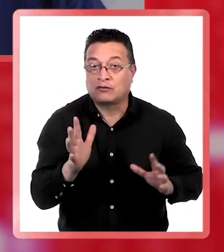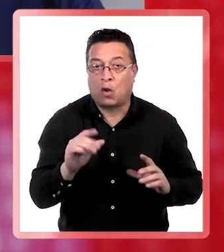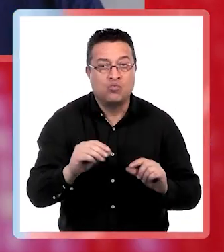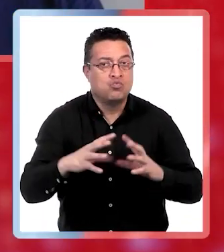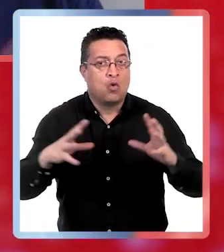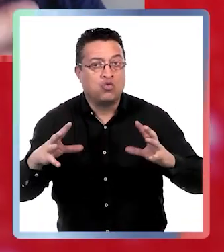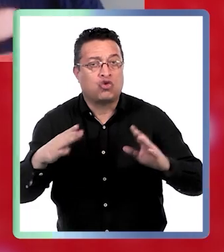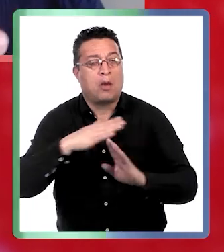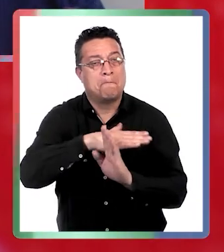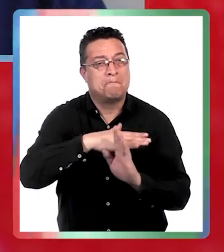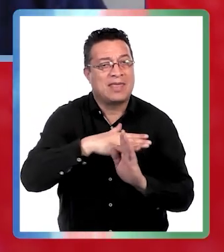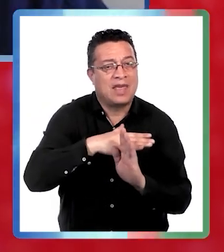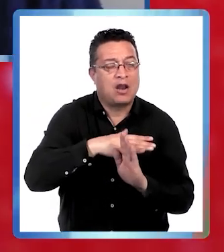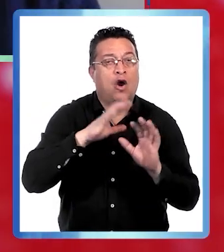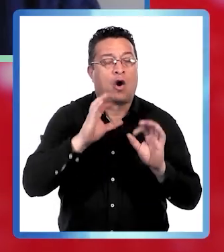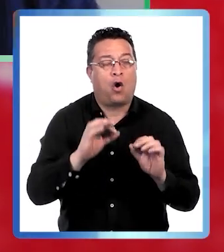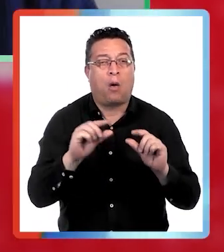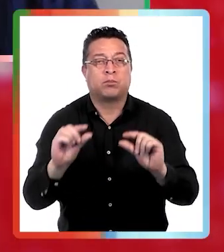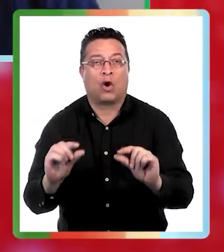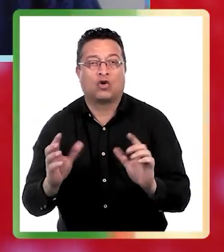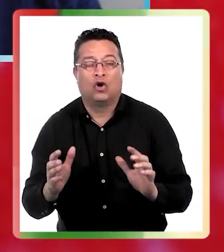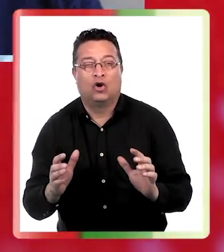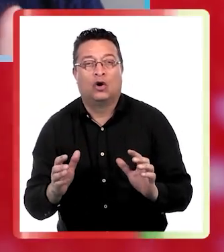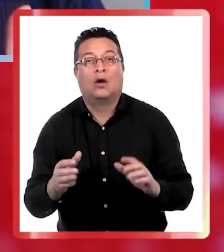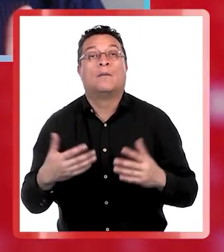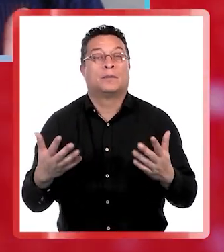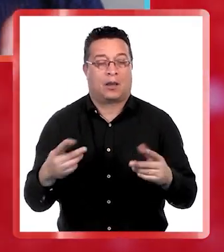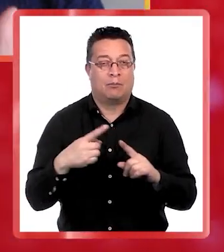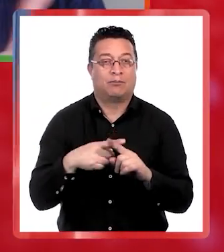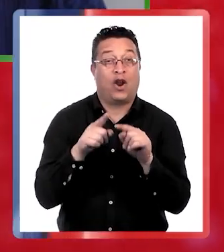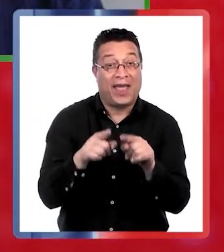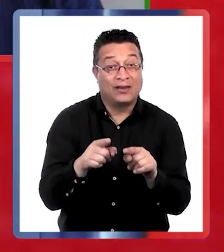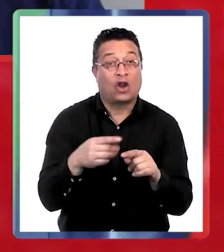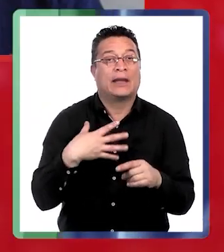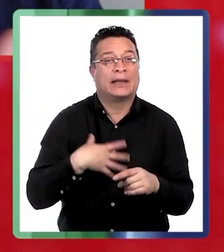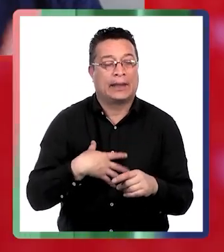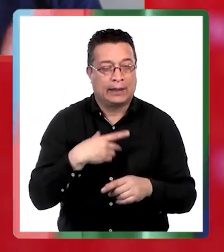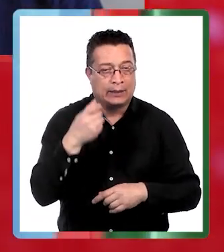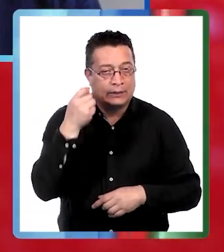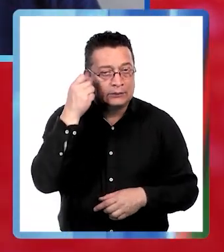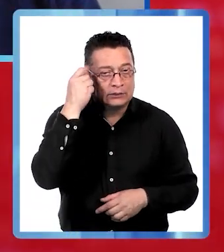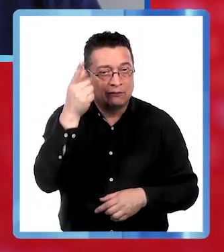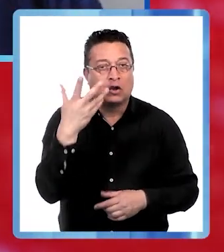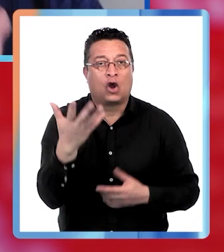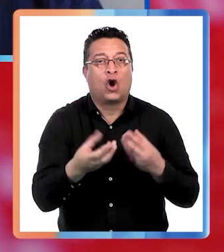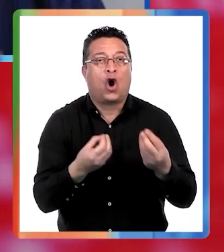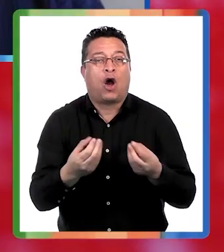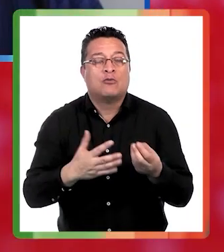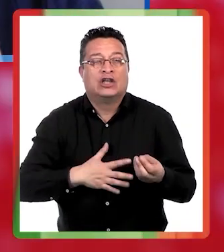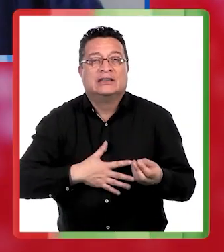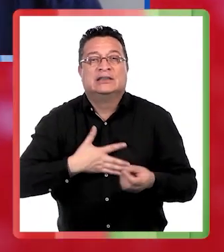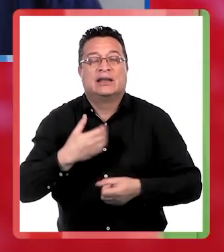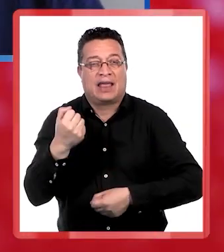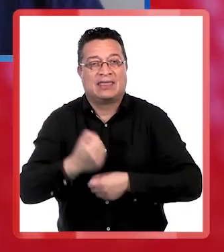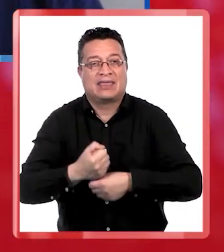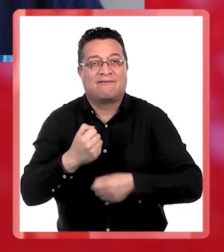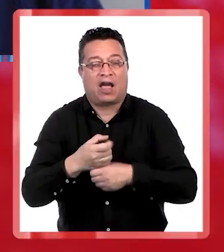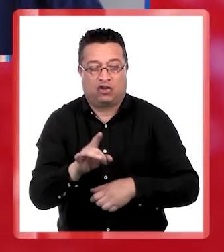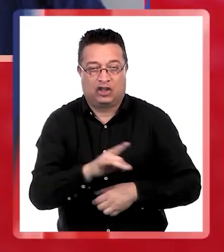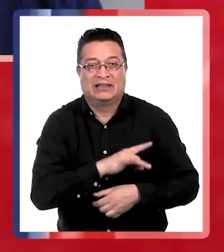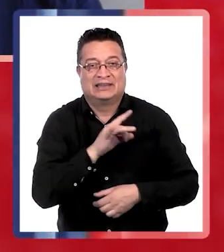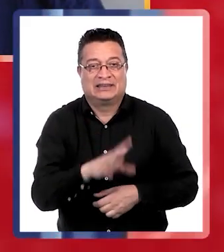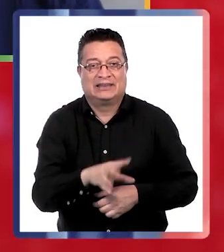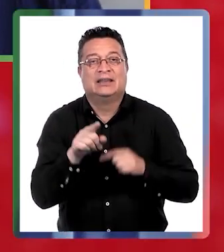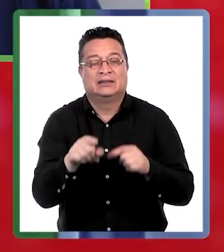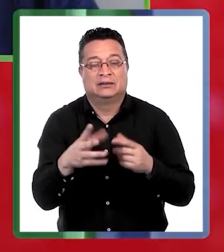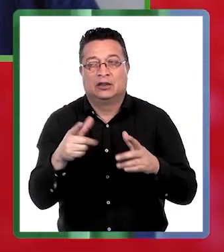¿no? Si es mucha, si es mediana o es poca. Por lo tanto, queremos conocer cómo se siente el trabajador o